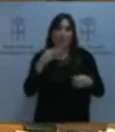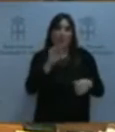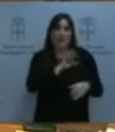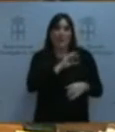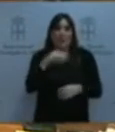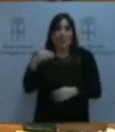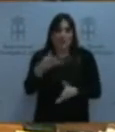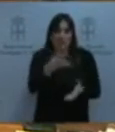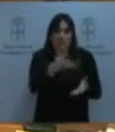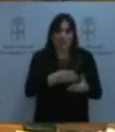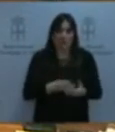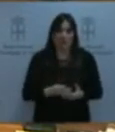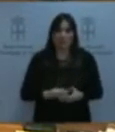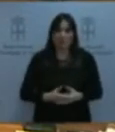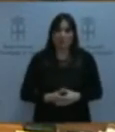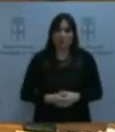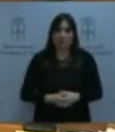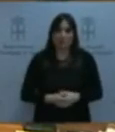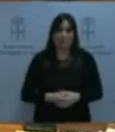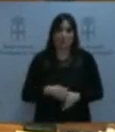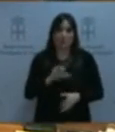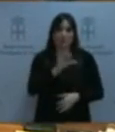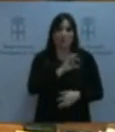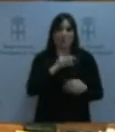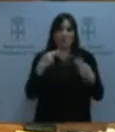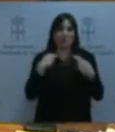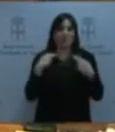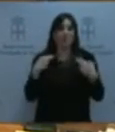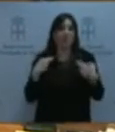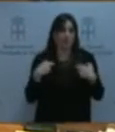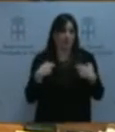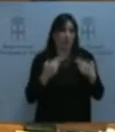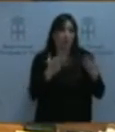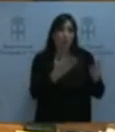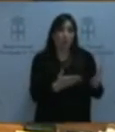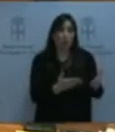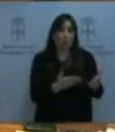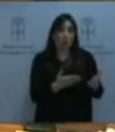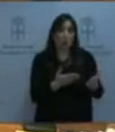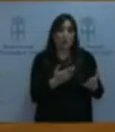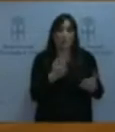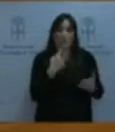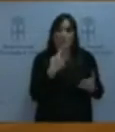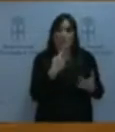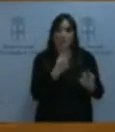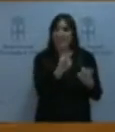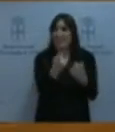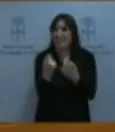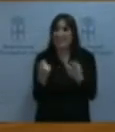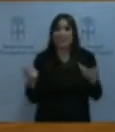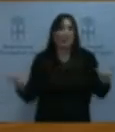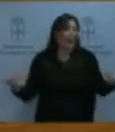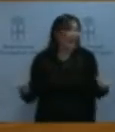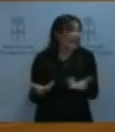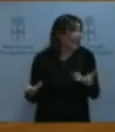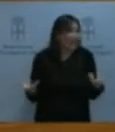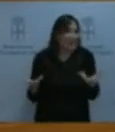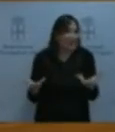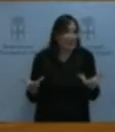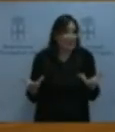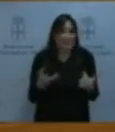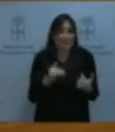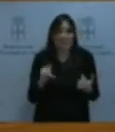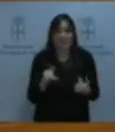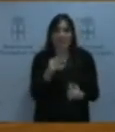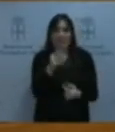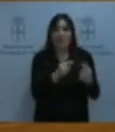Señor diputado, usted ha dicho hay necesidades urgentísimas y con menos presupuesto, con menos recursos, hay